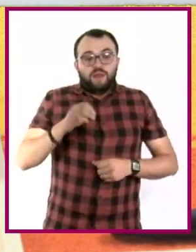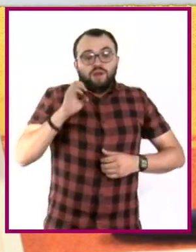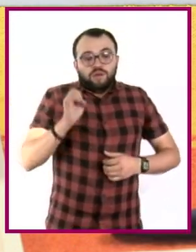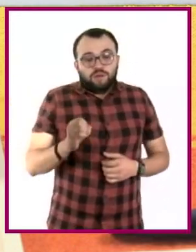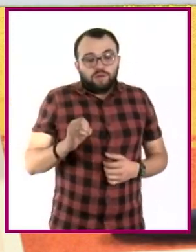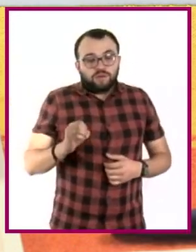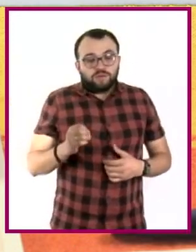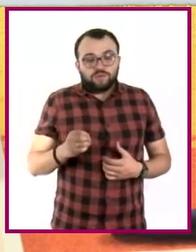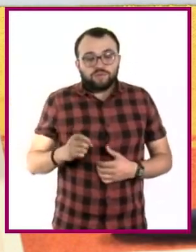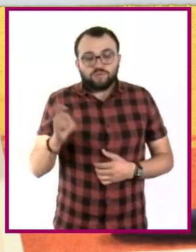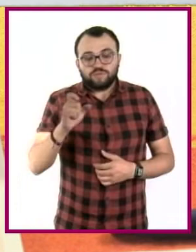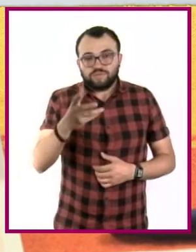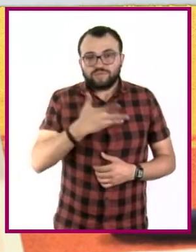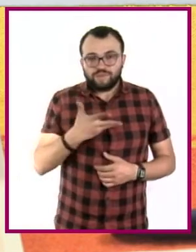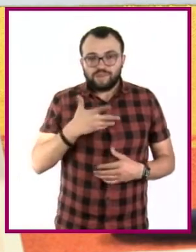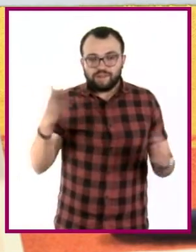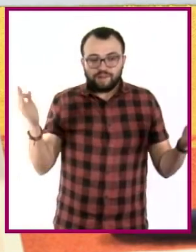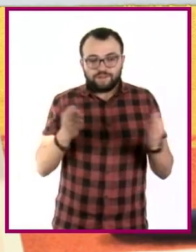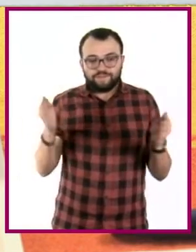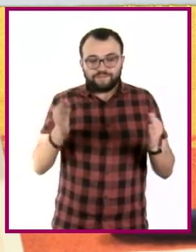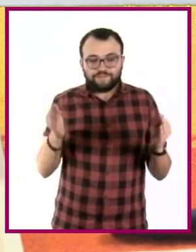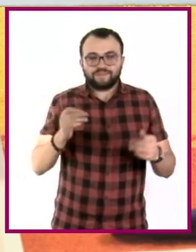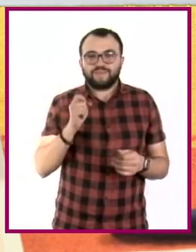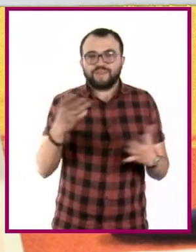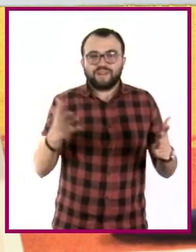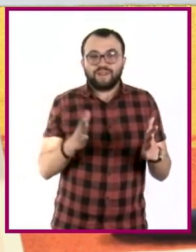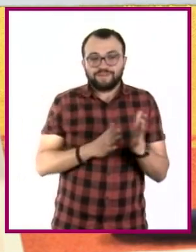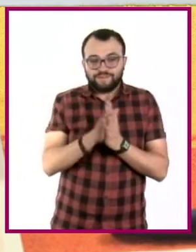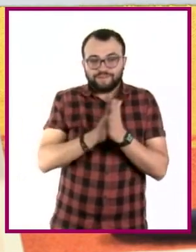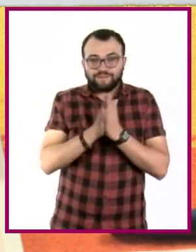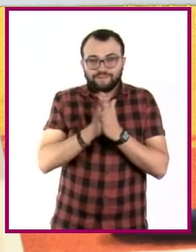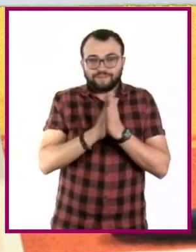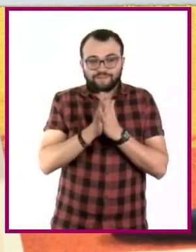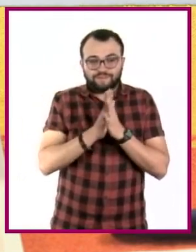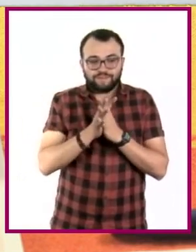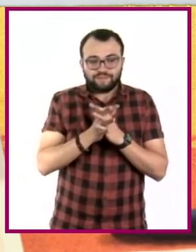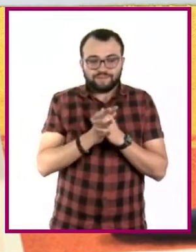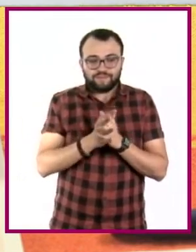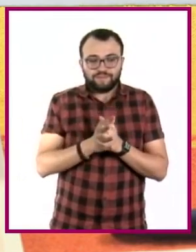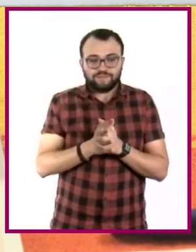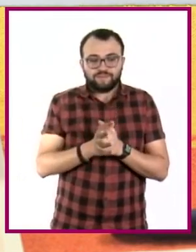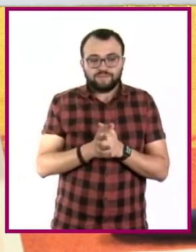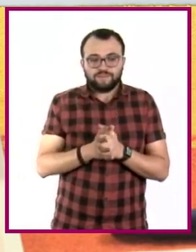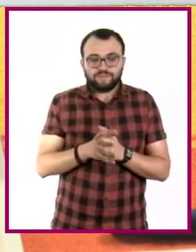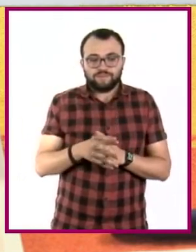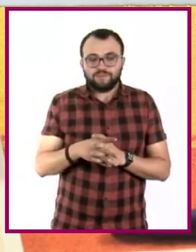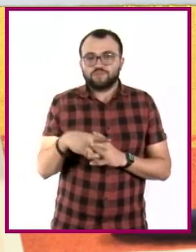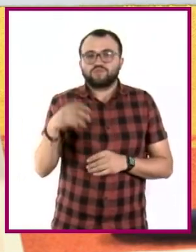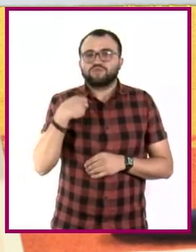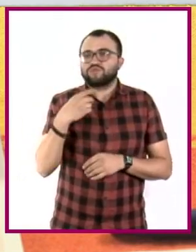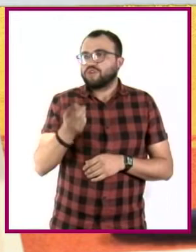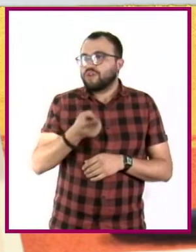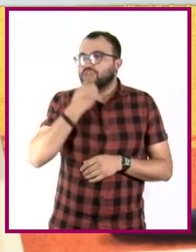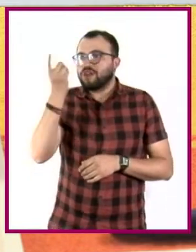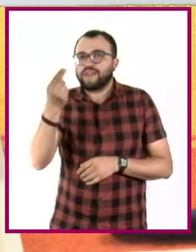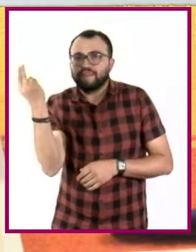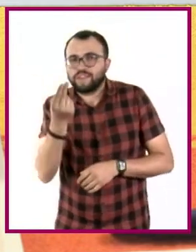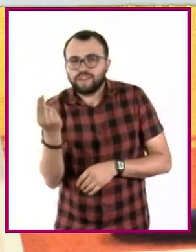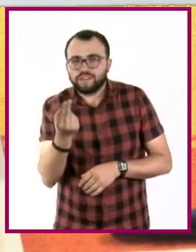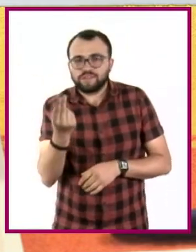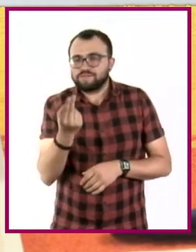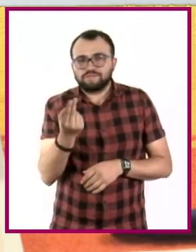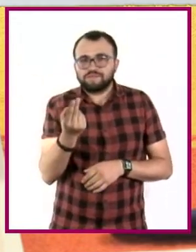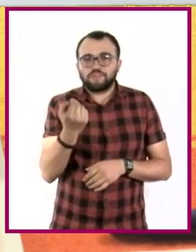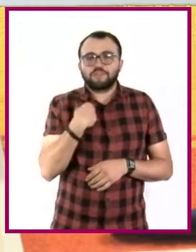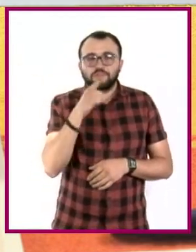justo cuando tenemos frío, ¿no? Hacemos este movimiento sin decir que tenemos frío. Es un regulador. Le